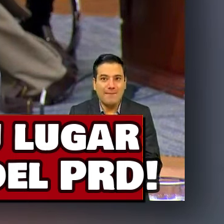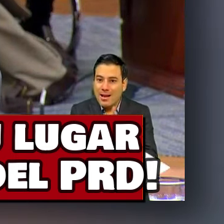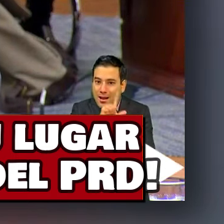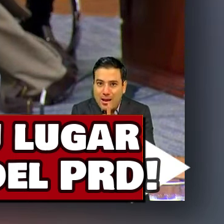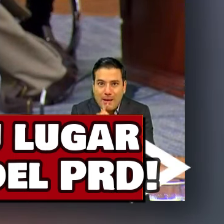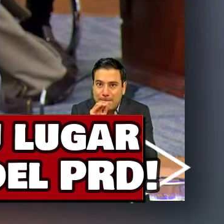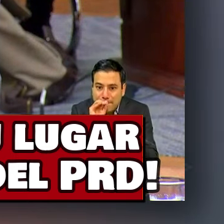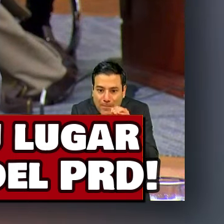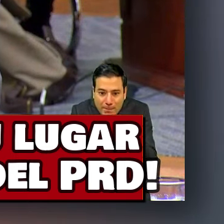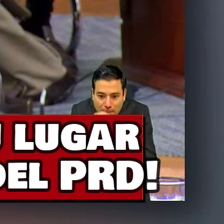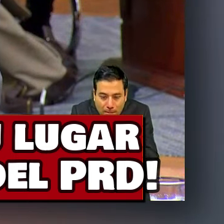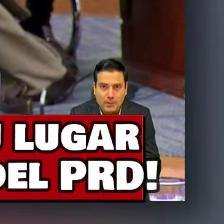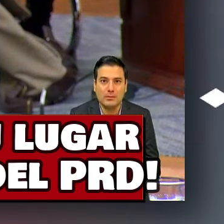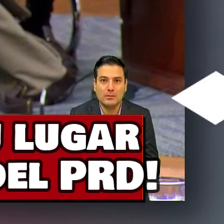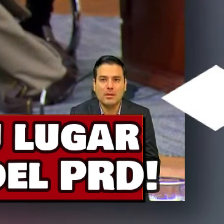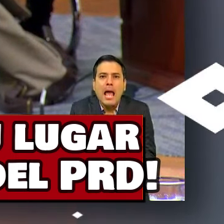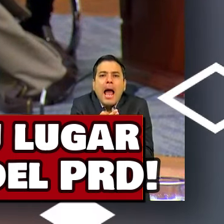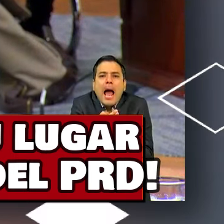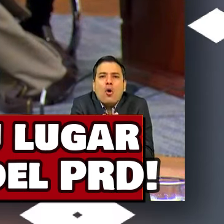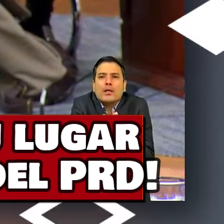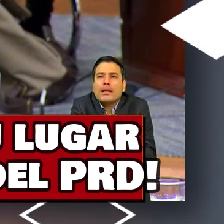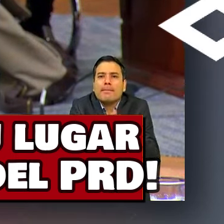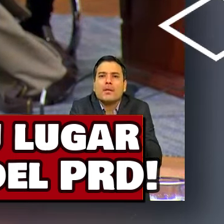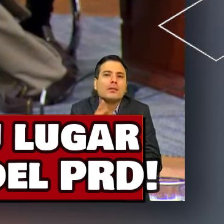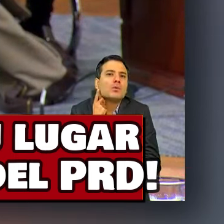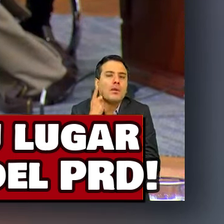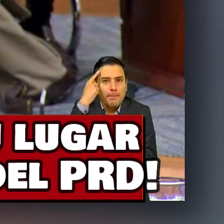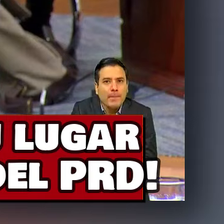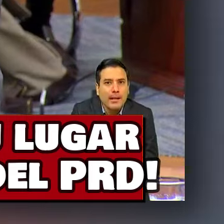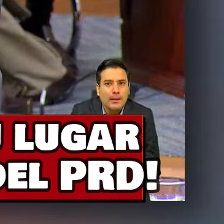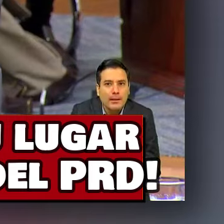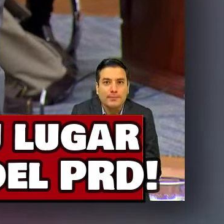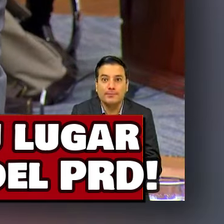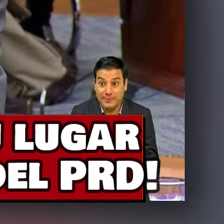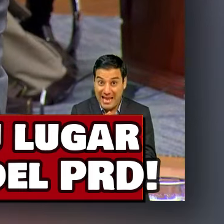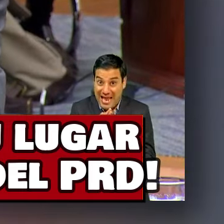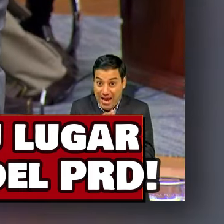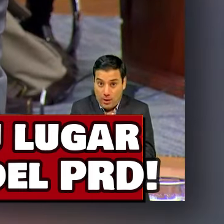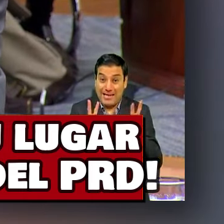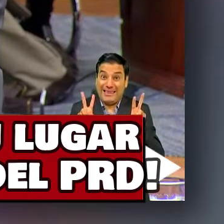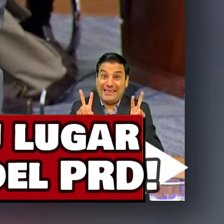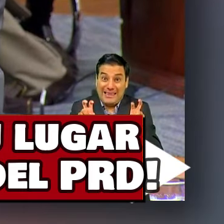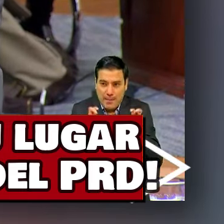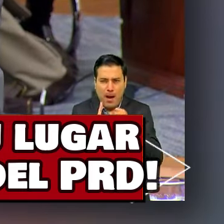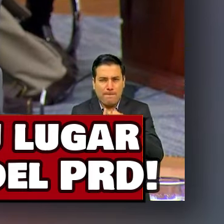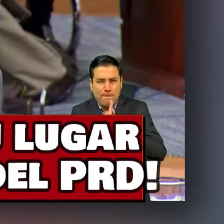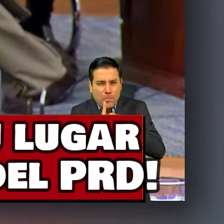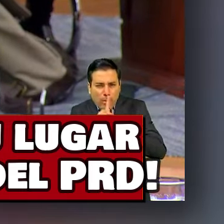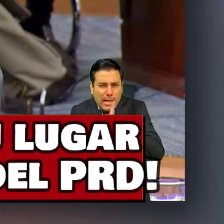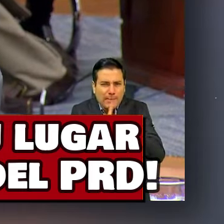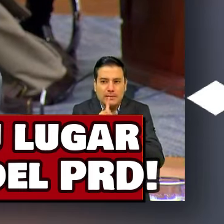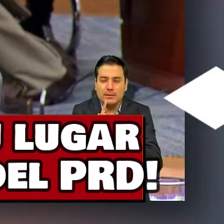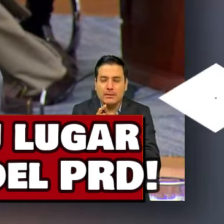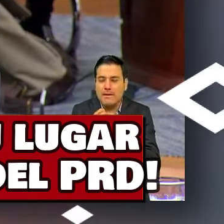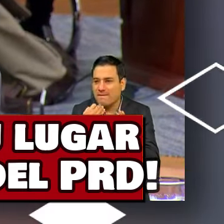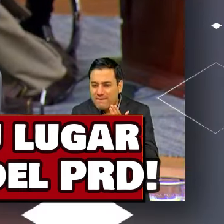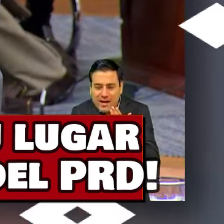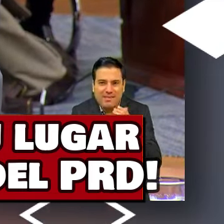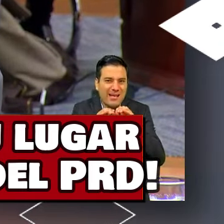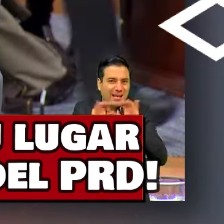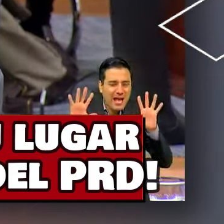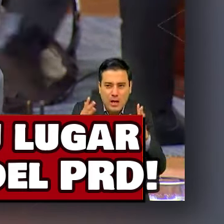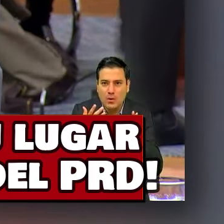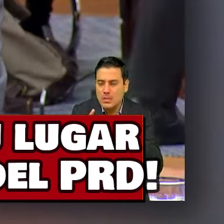diseñada justo para eso, para retroalimentar en leyes las cosas que resulten problemáticas o necesarias de precisar en